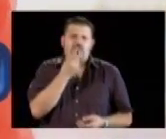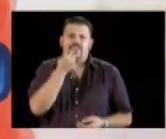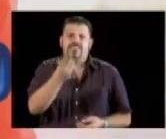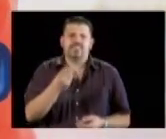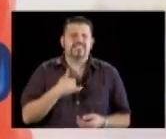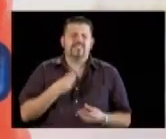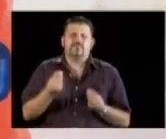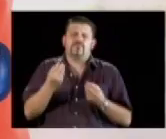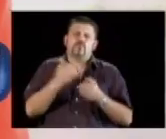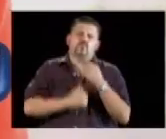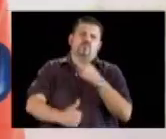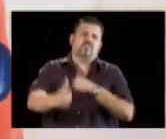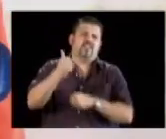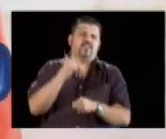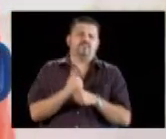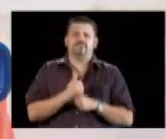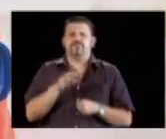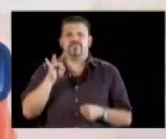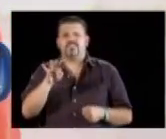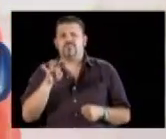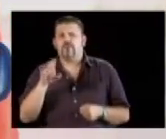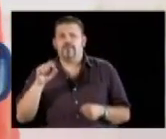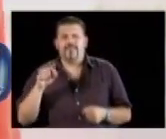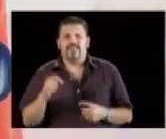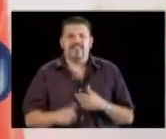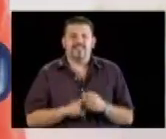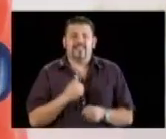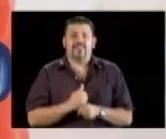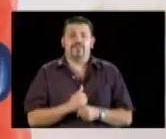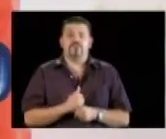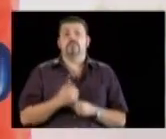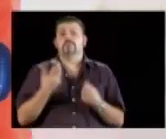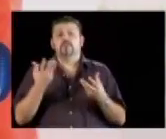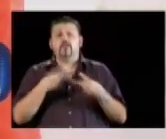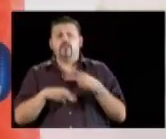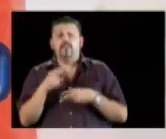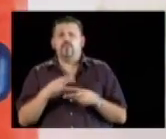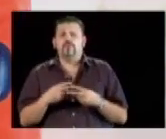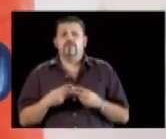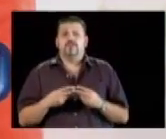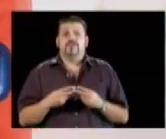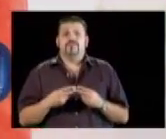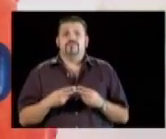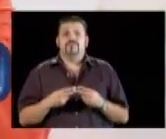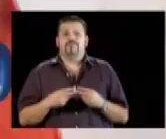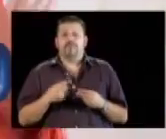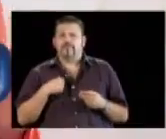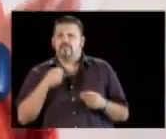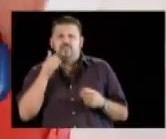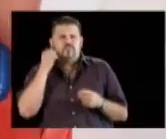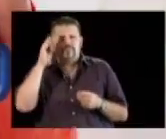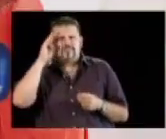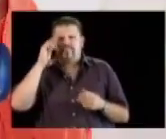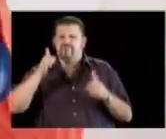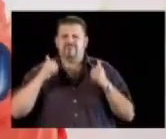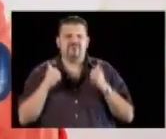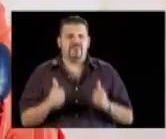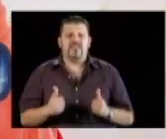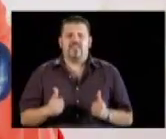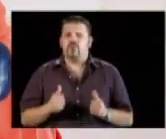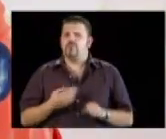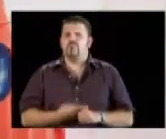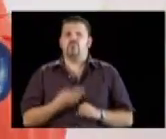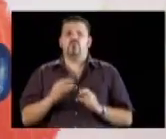muchos años, cuando yo tenía aproximadamente unos 19, 20 años, alguien me preguntó que si sabía que había venido a esta vida. Y les dije que sí, me quedó clarísimo. Dije que yo venía a